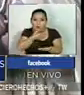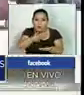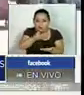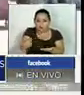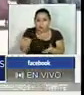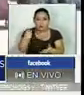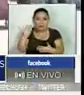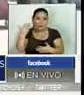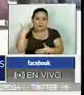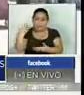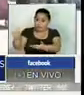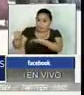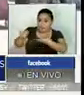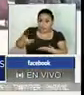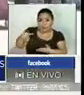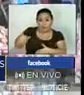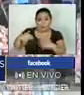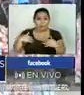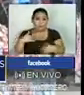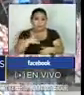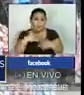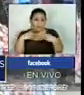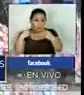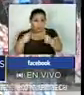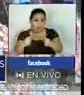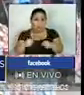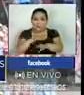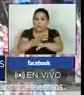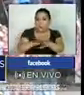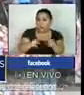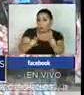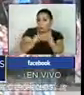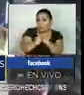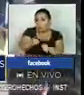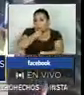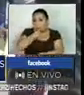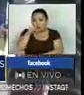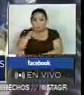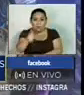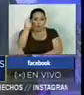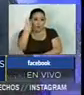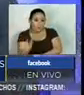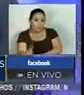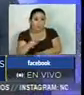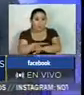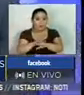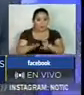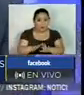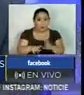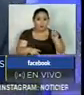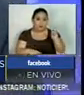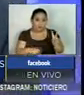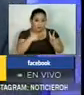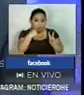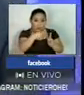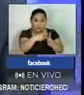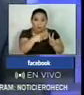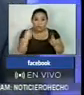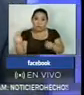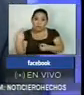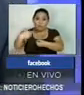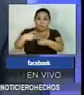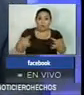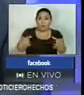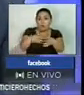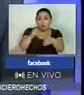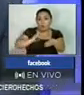que les envía el Servicio Departamental de Salud. Y solamente como puntualización, también en esta fecha se han elegido a dos nuevas autoridades dentro del Gabinete Ministerial y